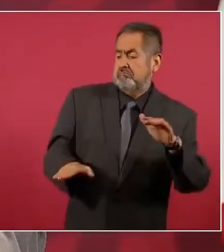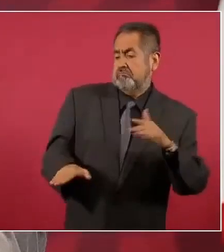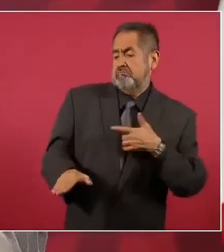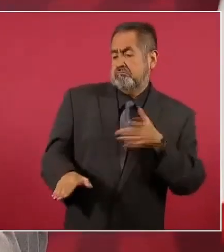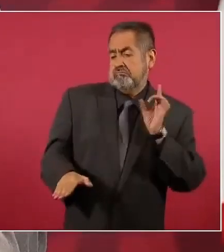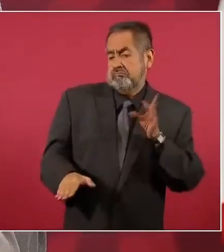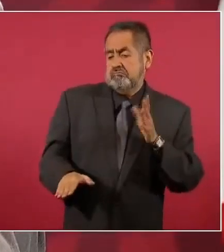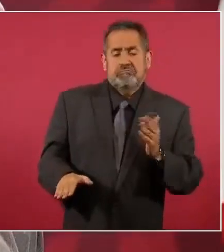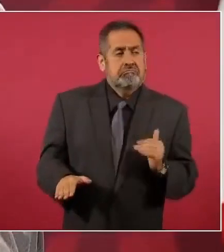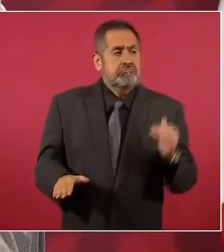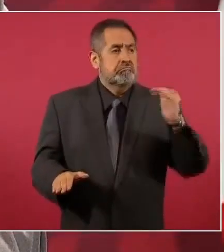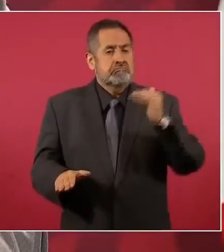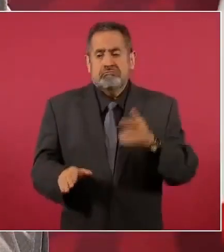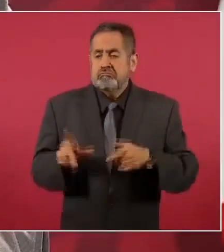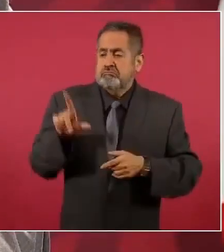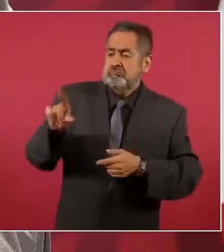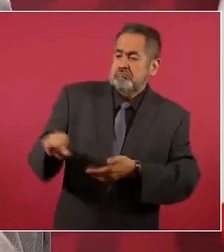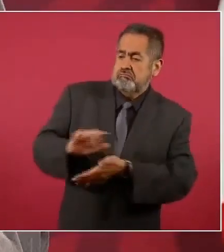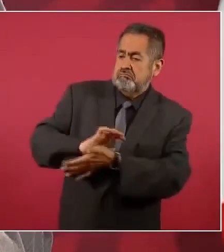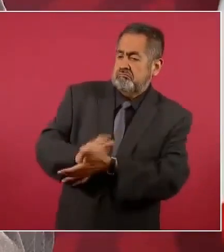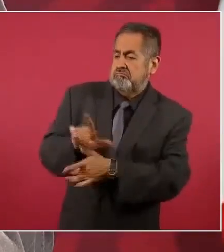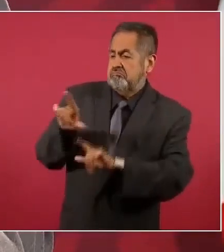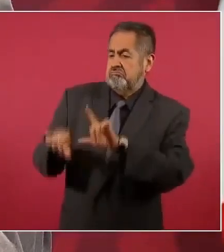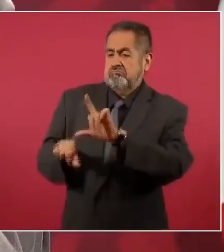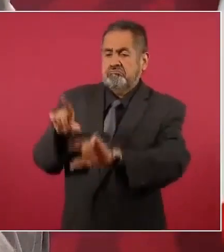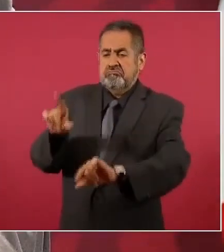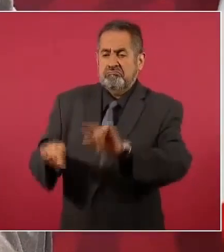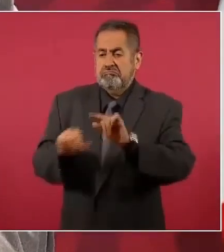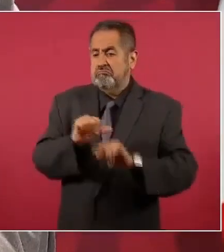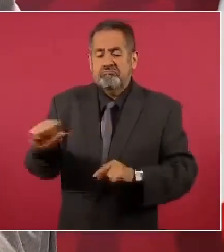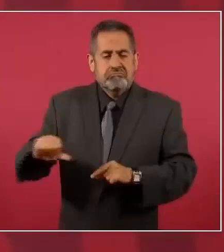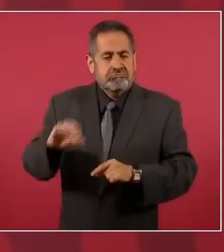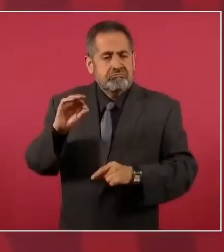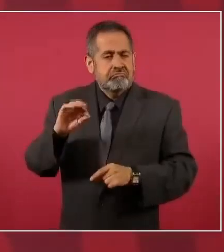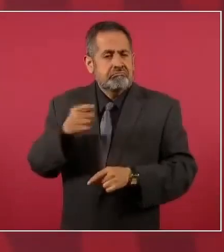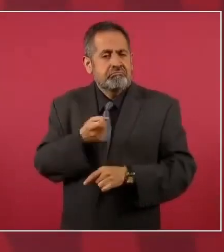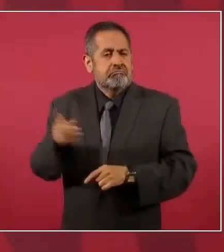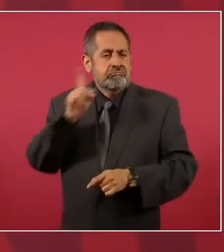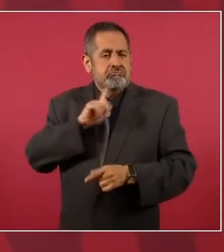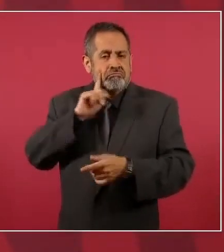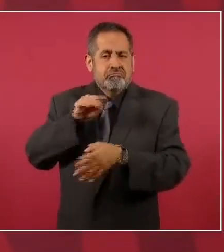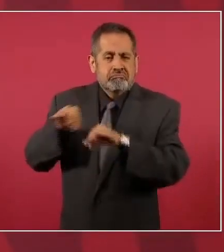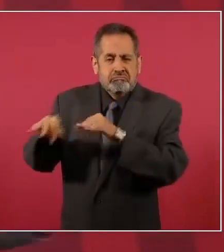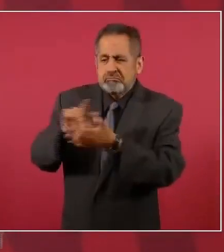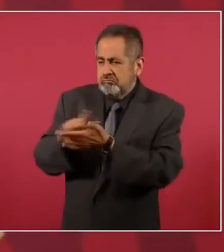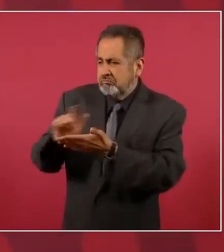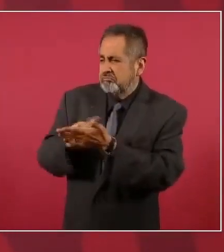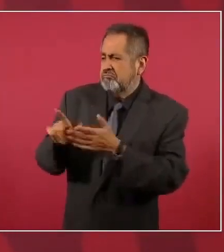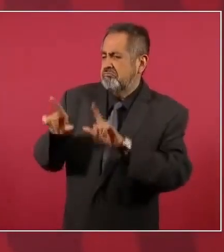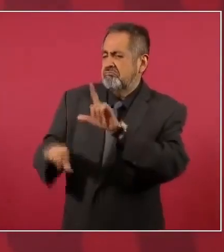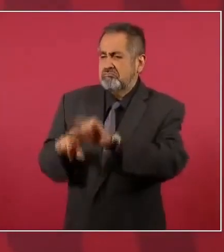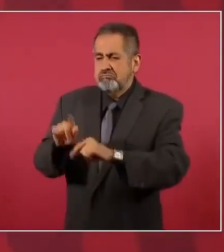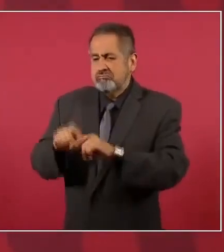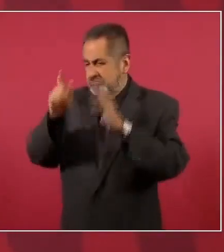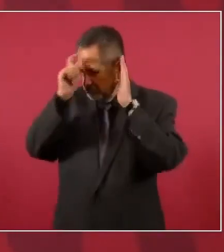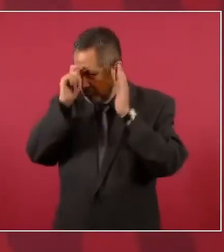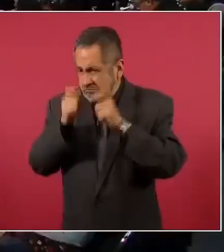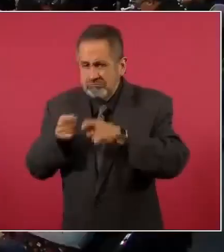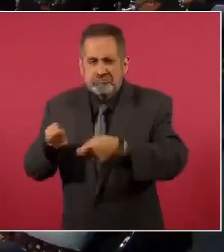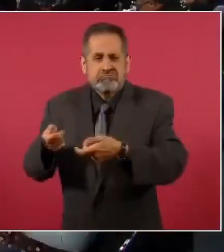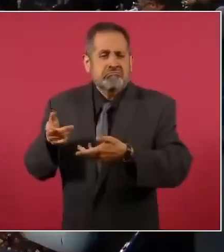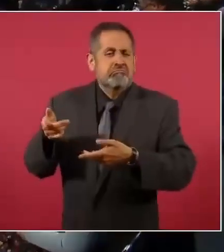el humillar a la gente, a las trabajadoras domésticas, a los choferes, a los